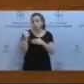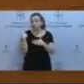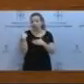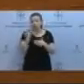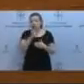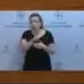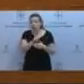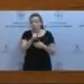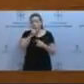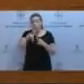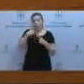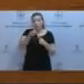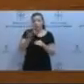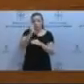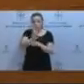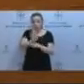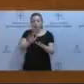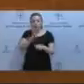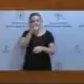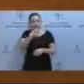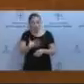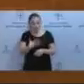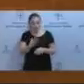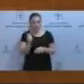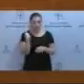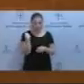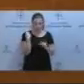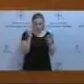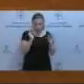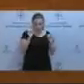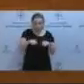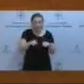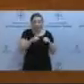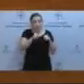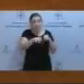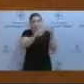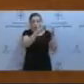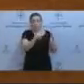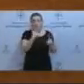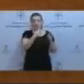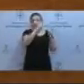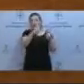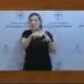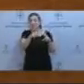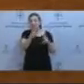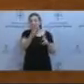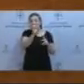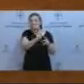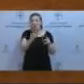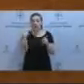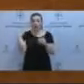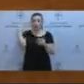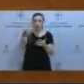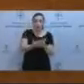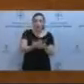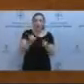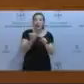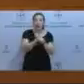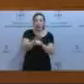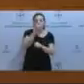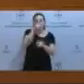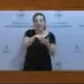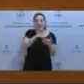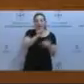después lo presentaron. Sí. Pero está bien que me haga esta pregunta. Después, cuando usted me dice que doy cifras de hace 20 años, las de empleo son 2014, 2015 y hasta